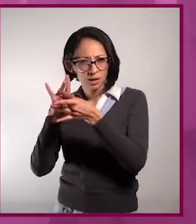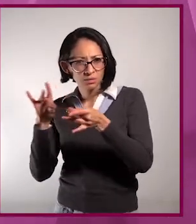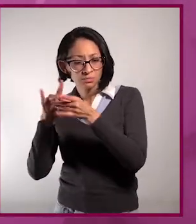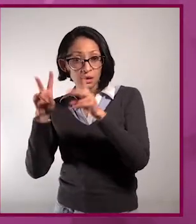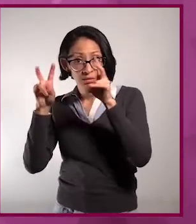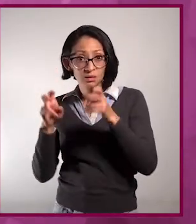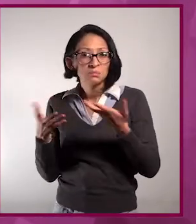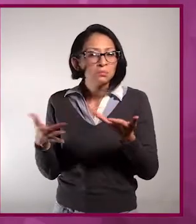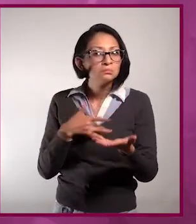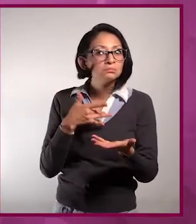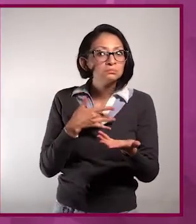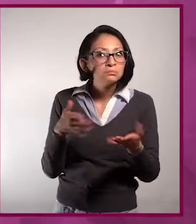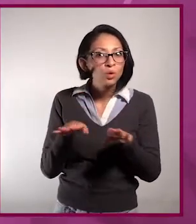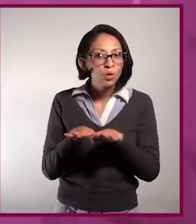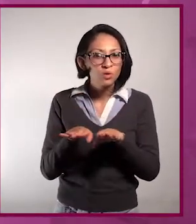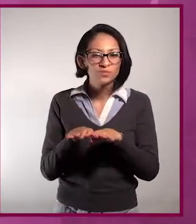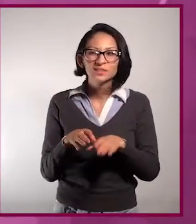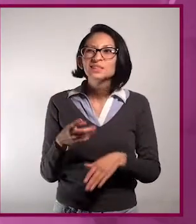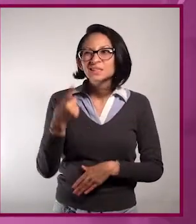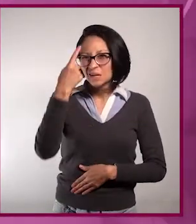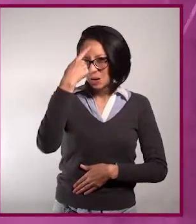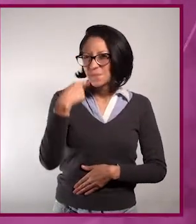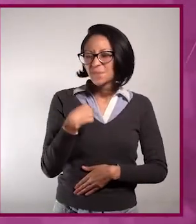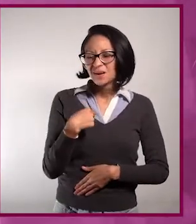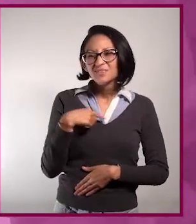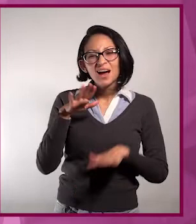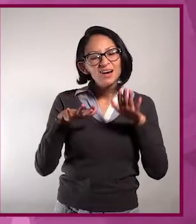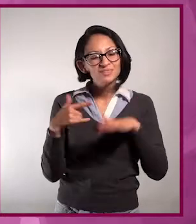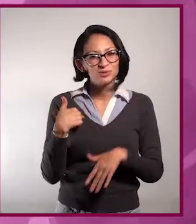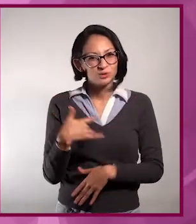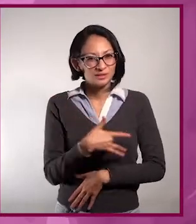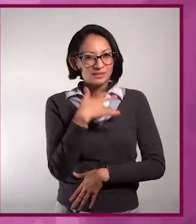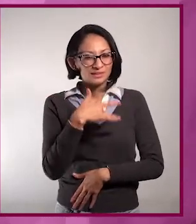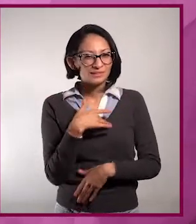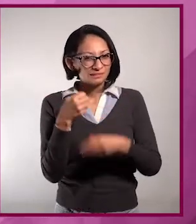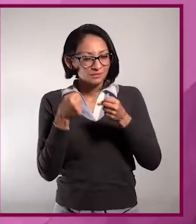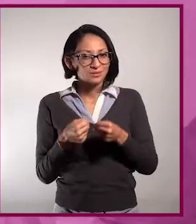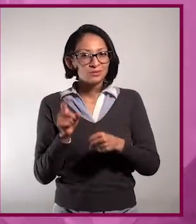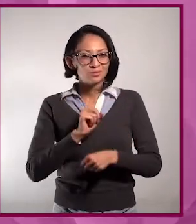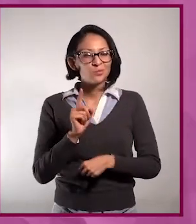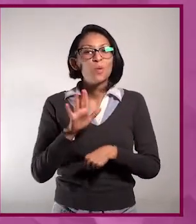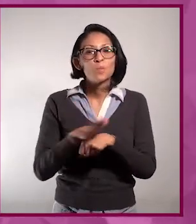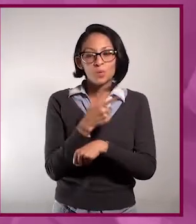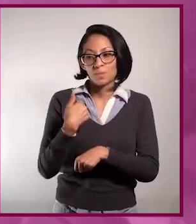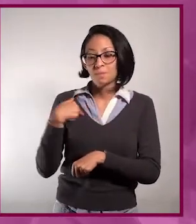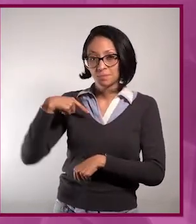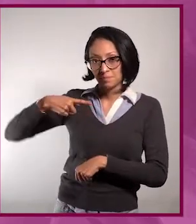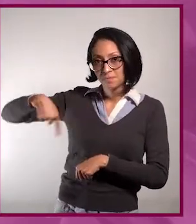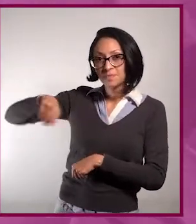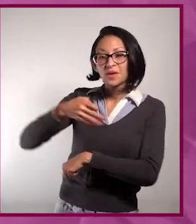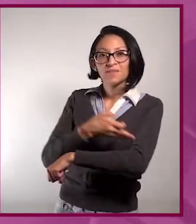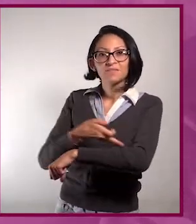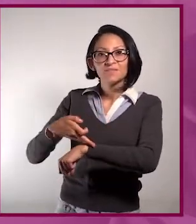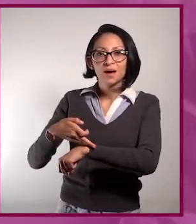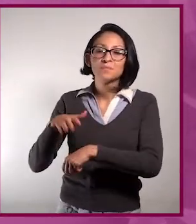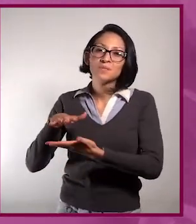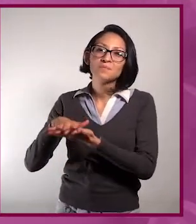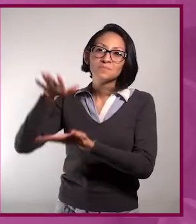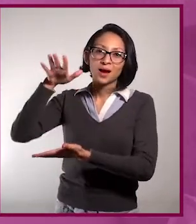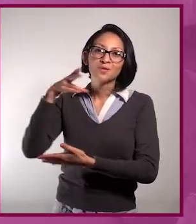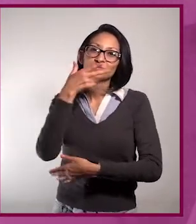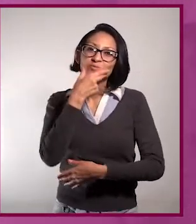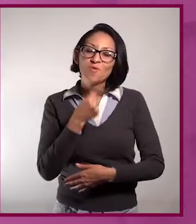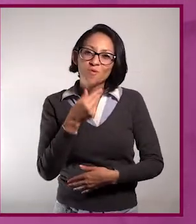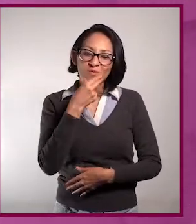sido, yo creo que he sido un poco insegura en ese aspecto, porque la mayor parte de mi familia o con quien vivo son